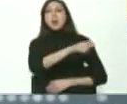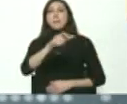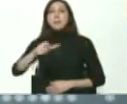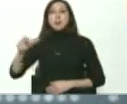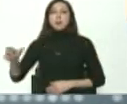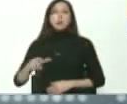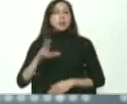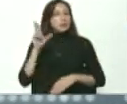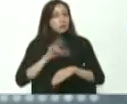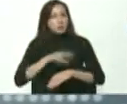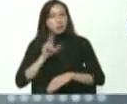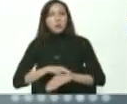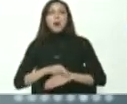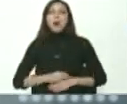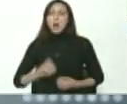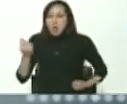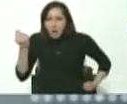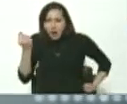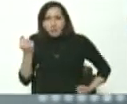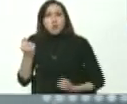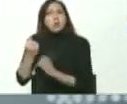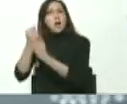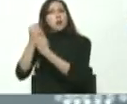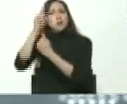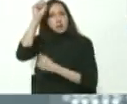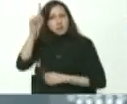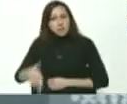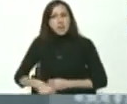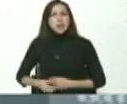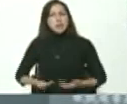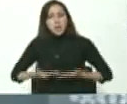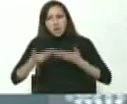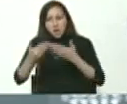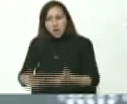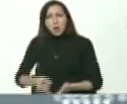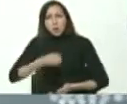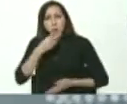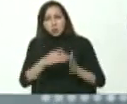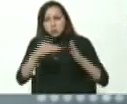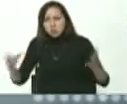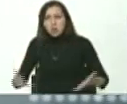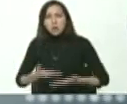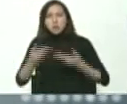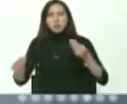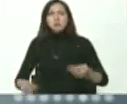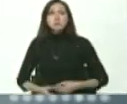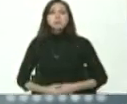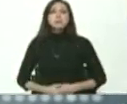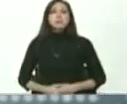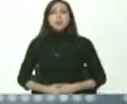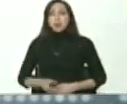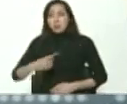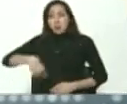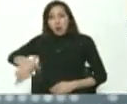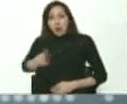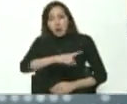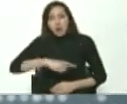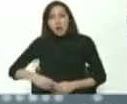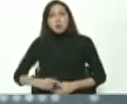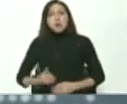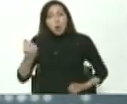salud, apoyarlos, darles las mejores condiciones, para que ellos,